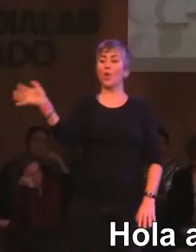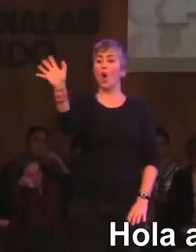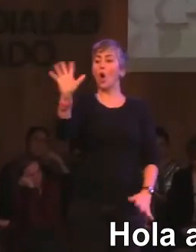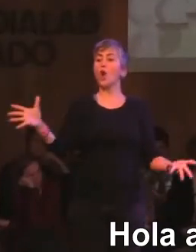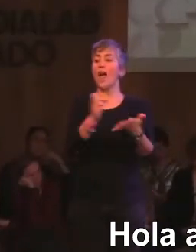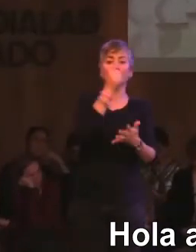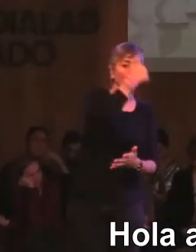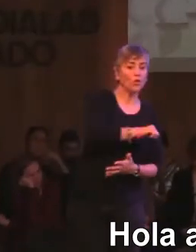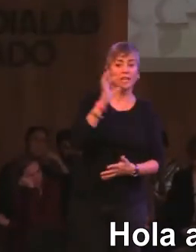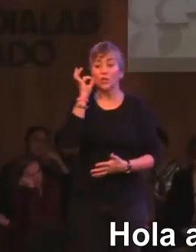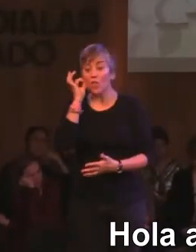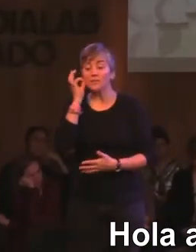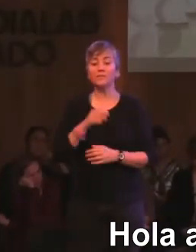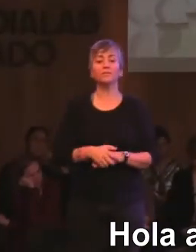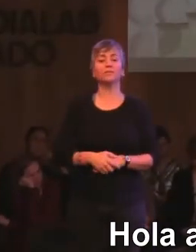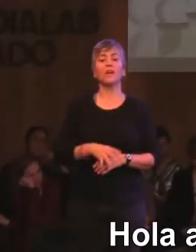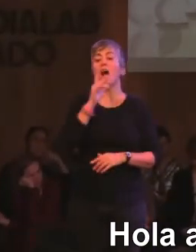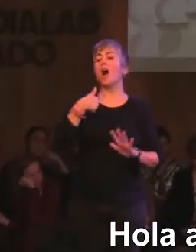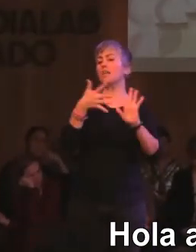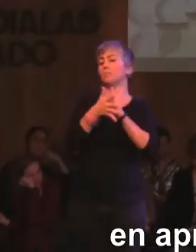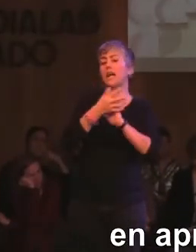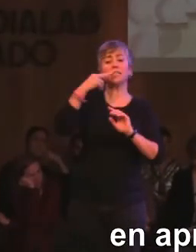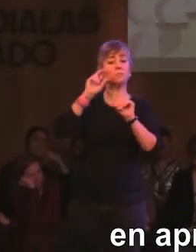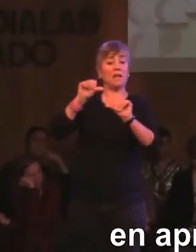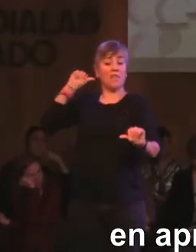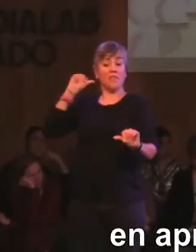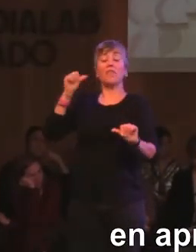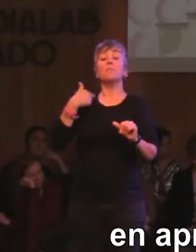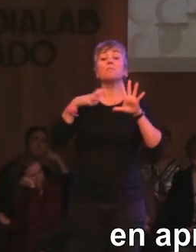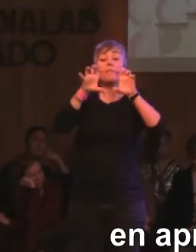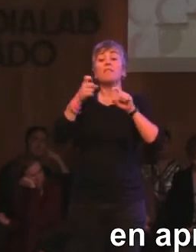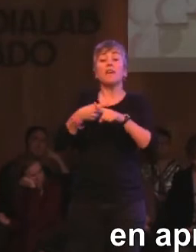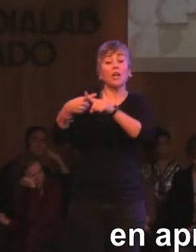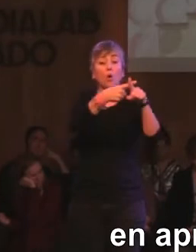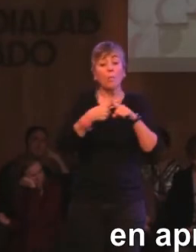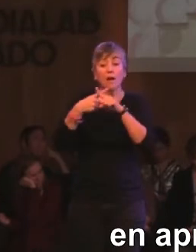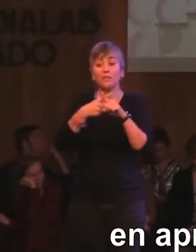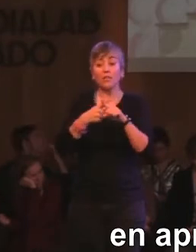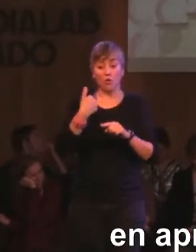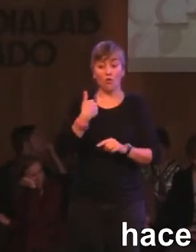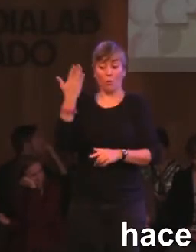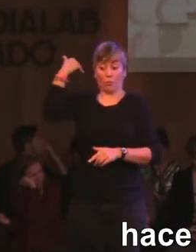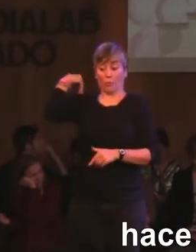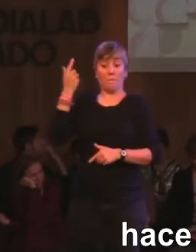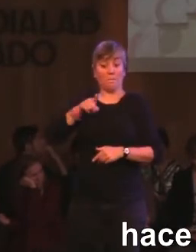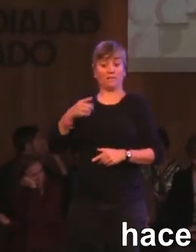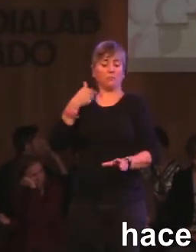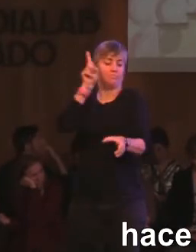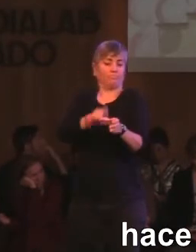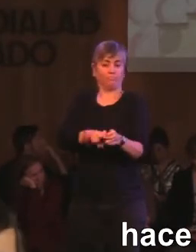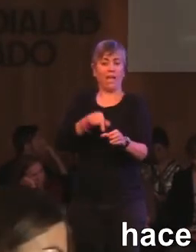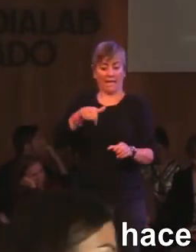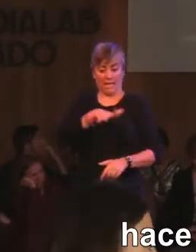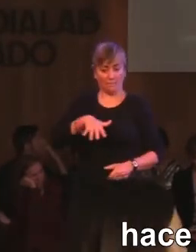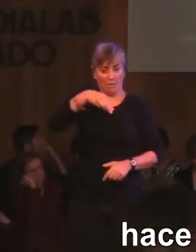Hola a todos y a todas. Os voy a explicar un poco mi experiencia en aprendizaje compartido que estuve aquí como participante hace unos meses en Media